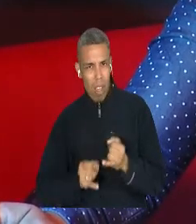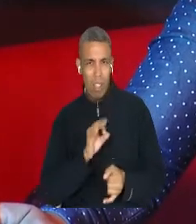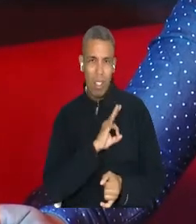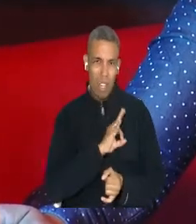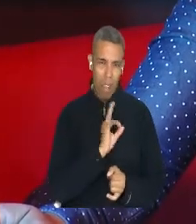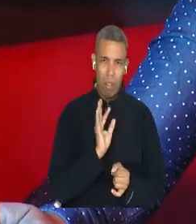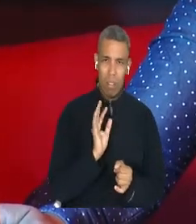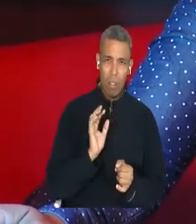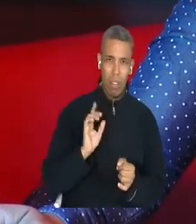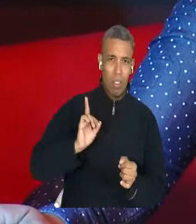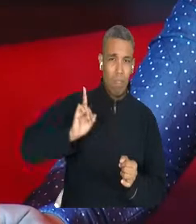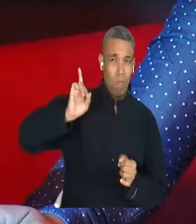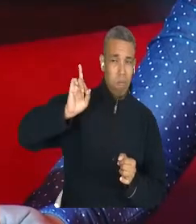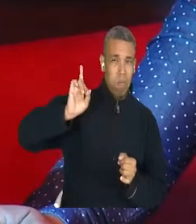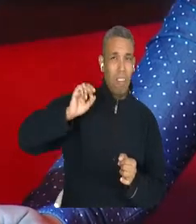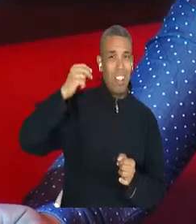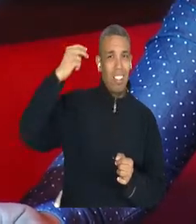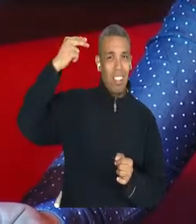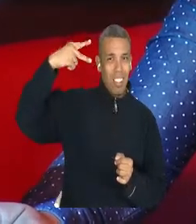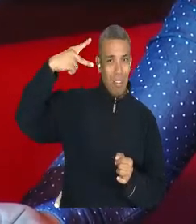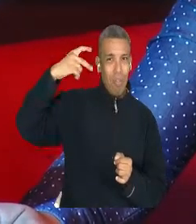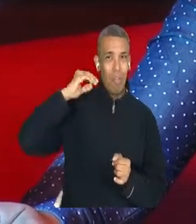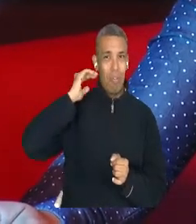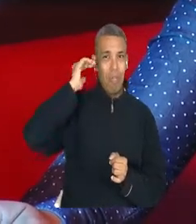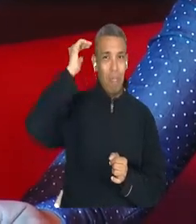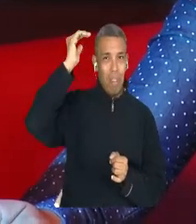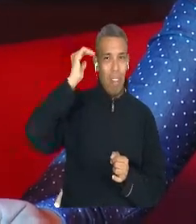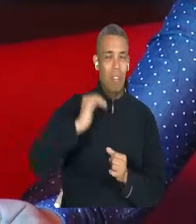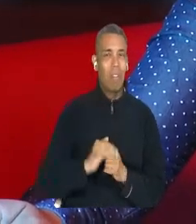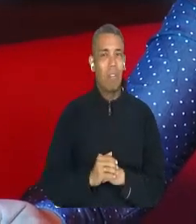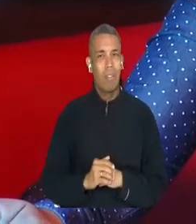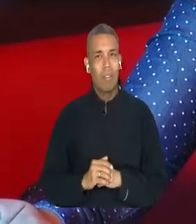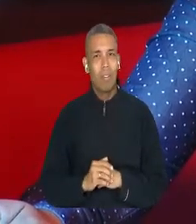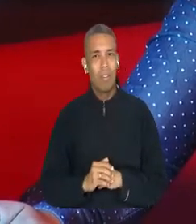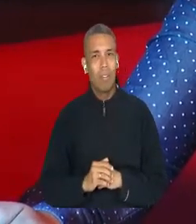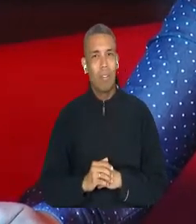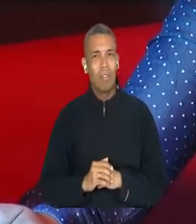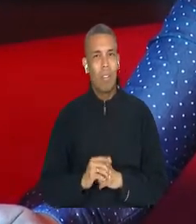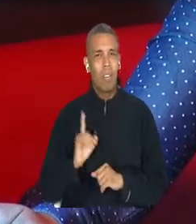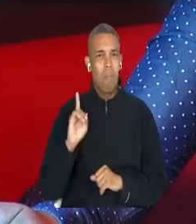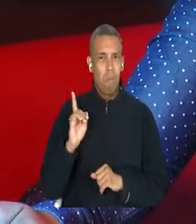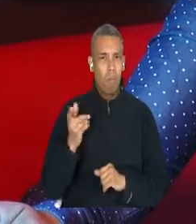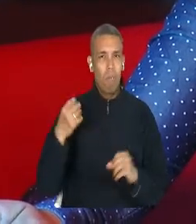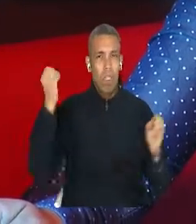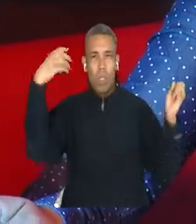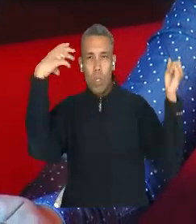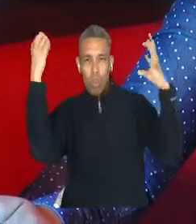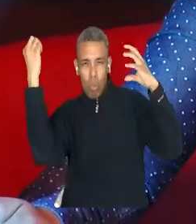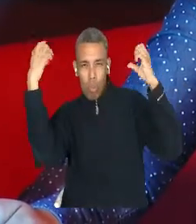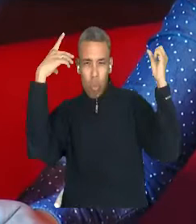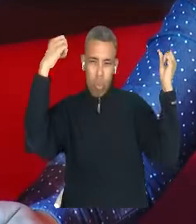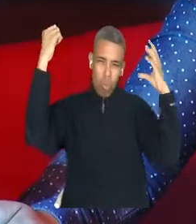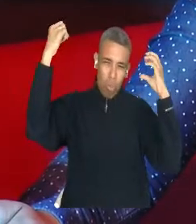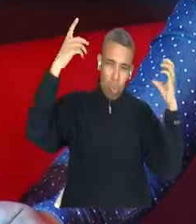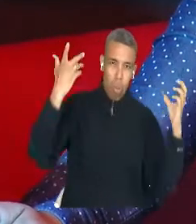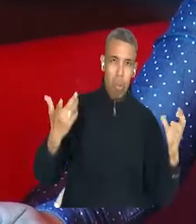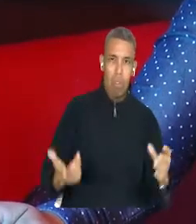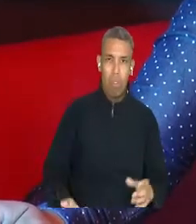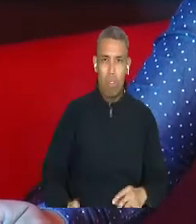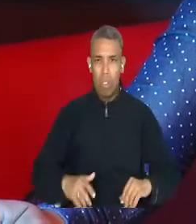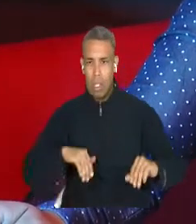del ambiente del segundo piso, que es donde tenemos ya todo lo que tiene que ver con el juego de luces, tenemos DJs en